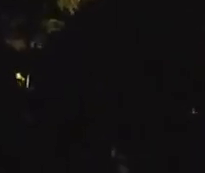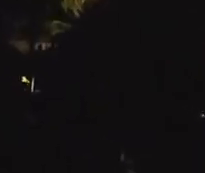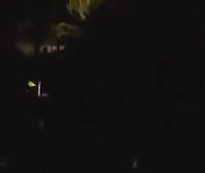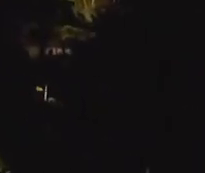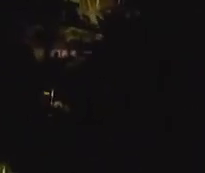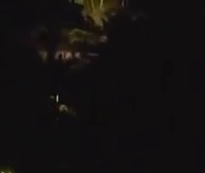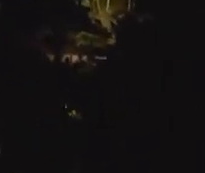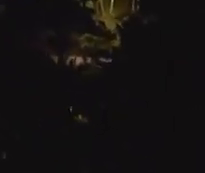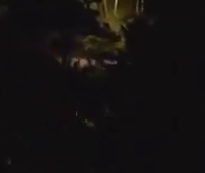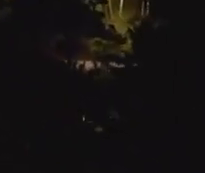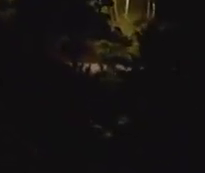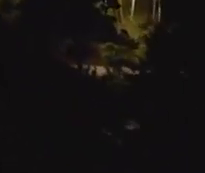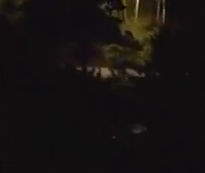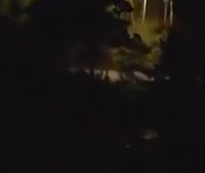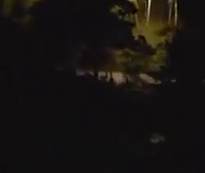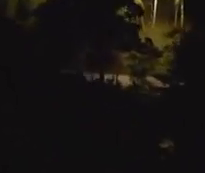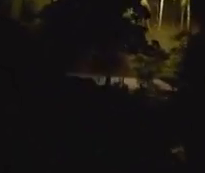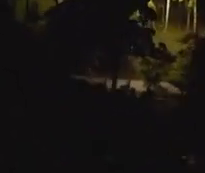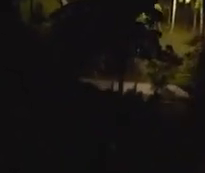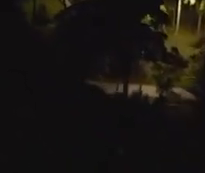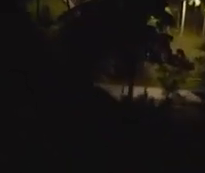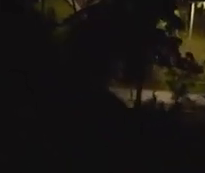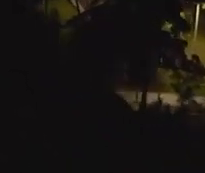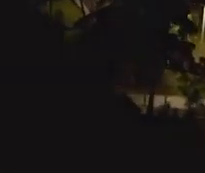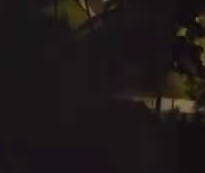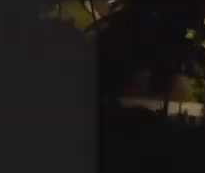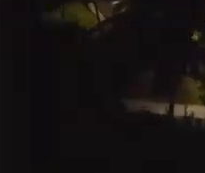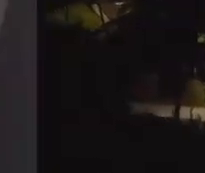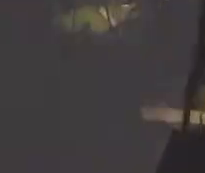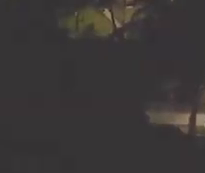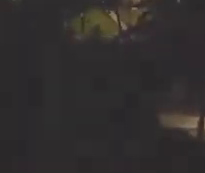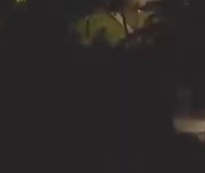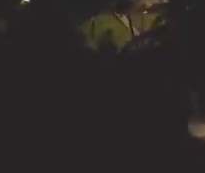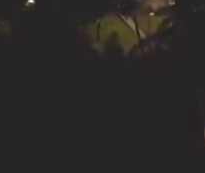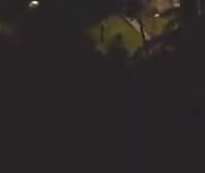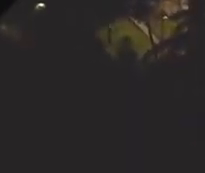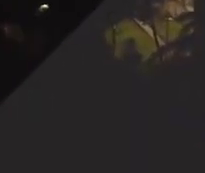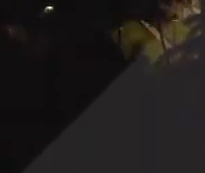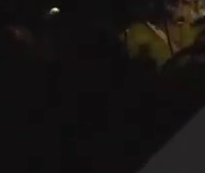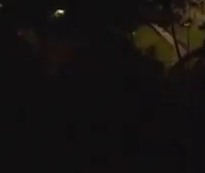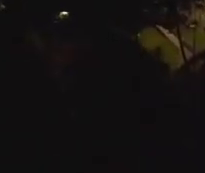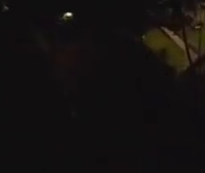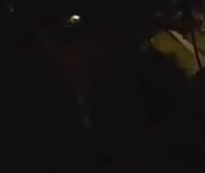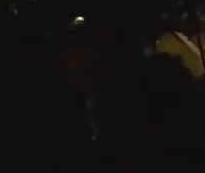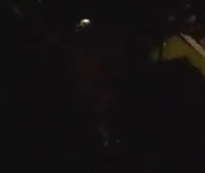Ya regresamos con más información en RTVC Noticias.